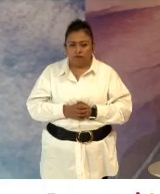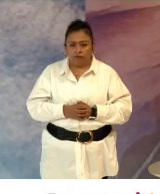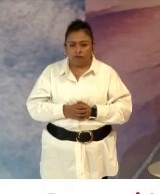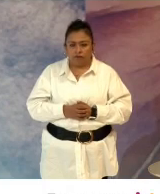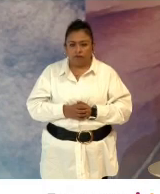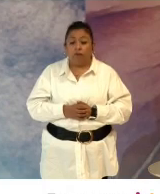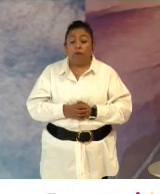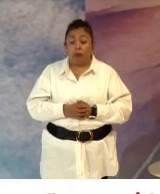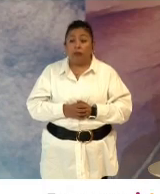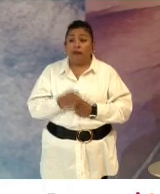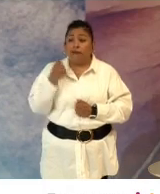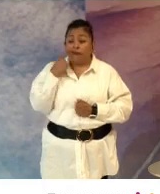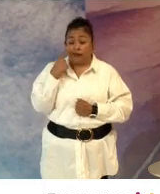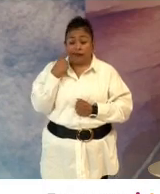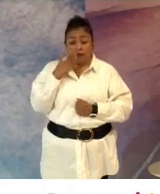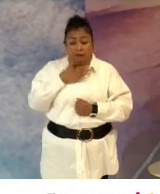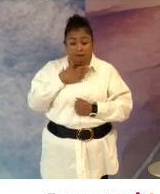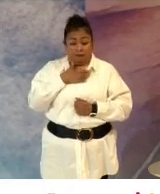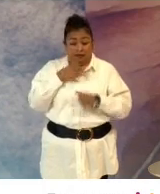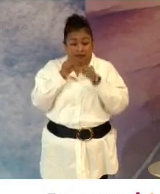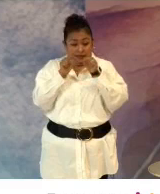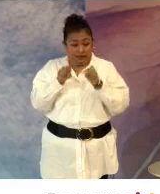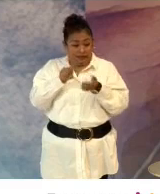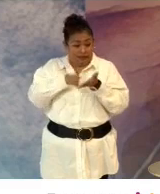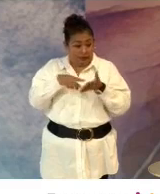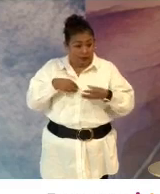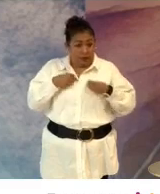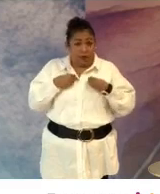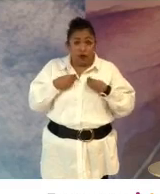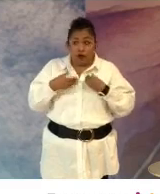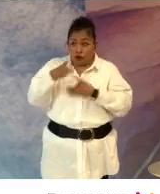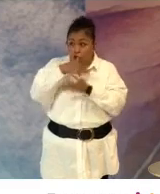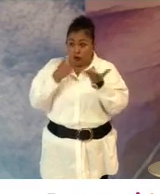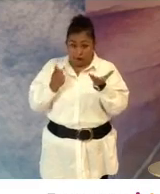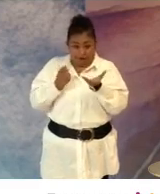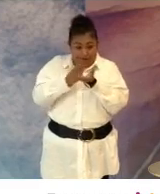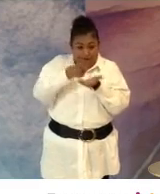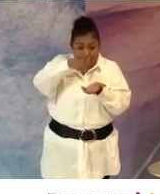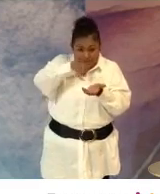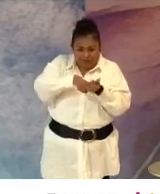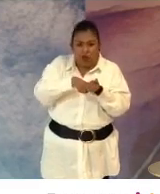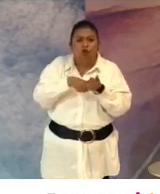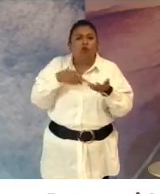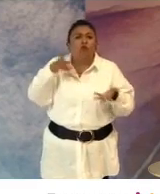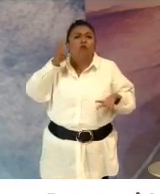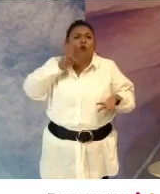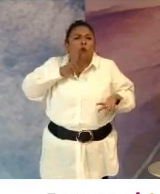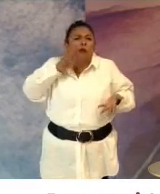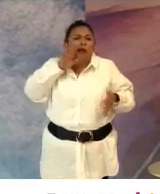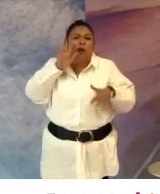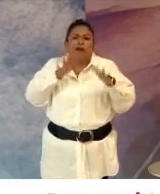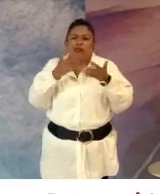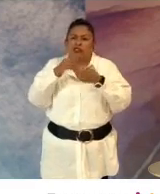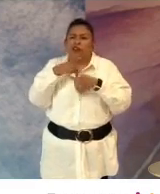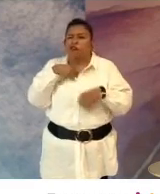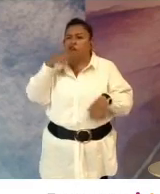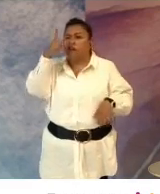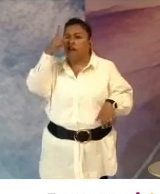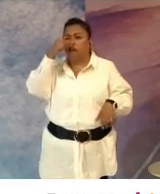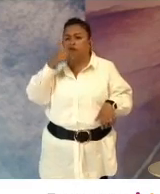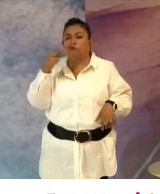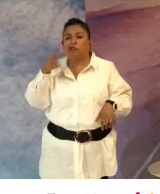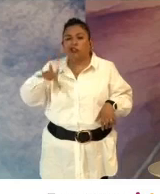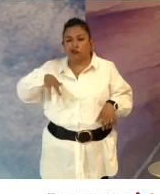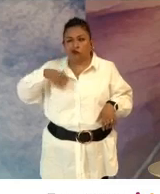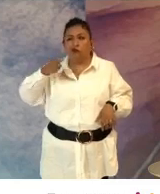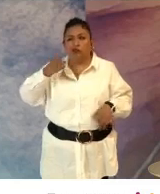Vivir dentro del sistema operativo en el que todos hemos sido parte y que hemos probado que hemos fallado como sociedad requiere un esfuerzo